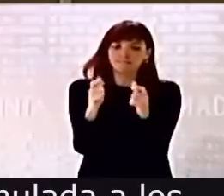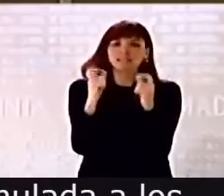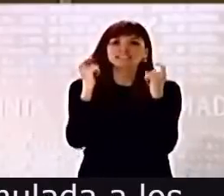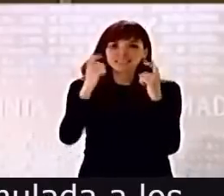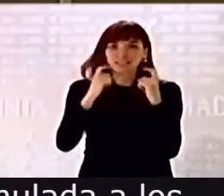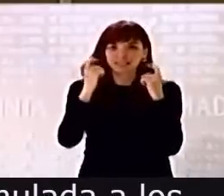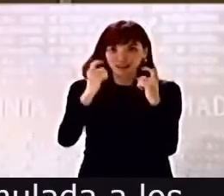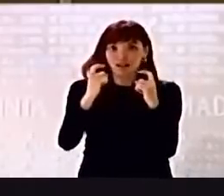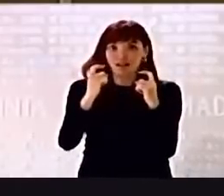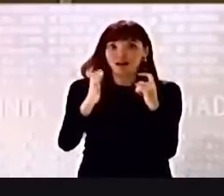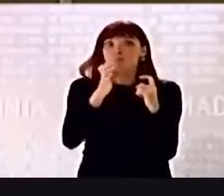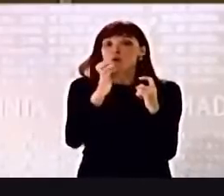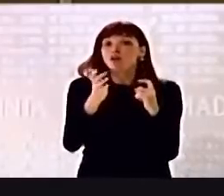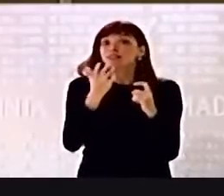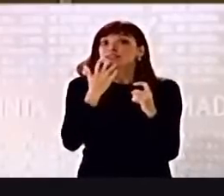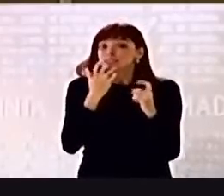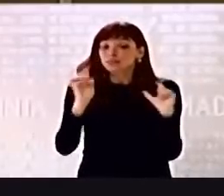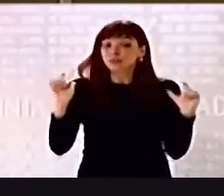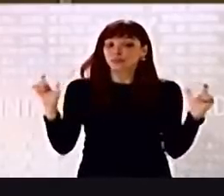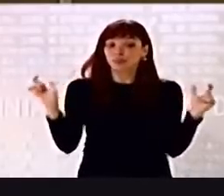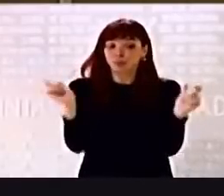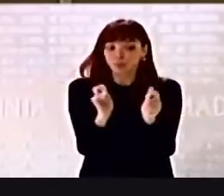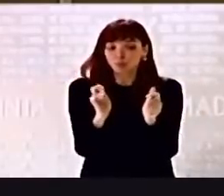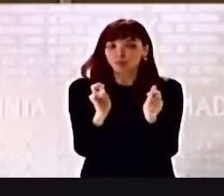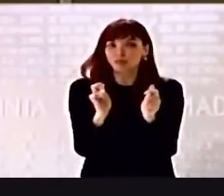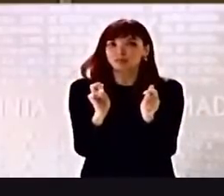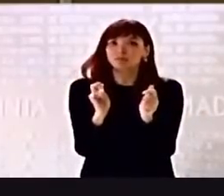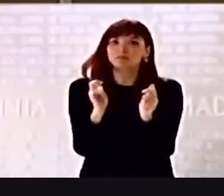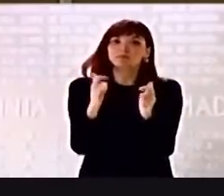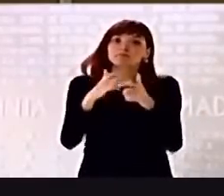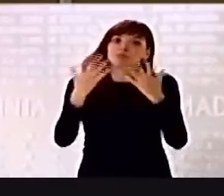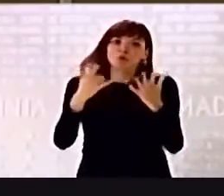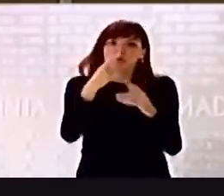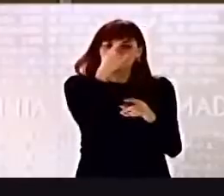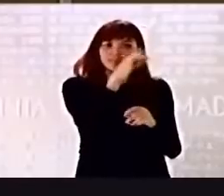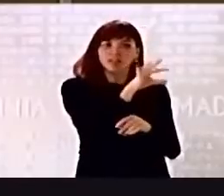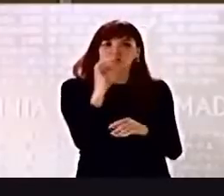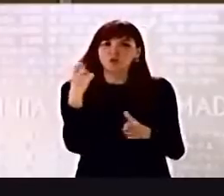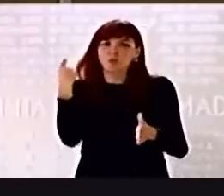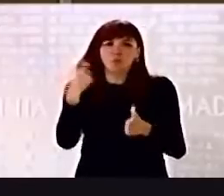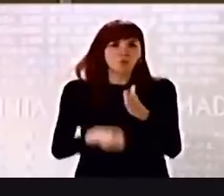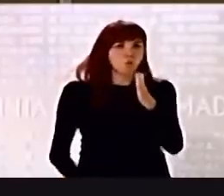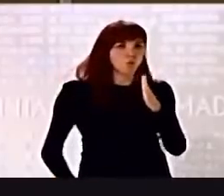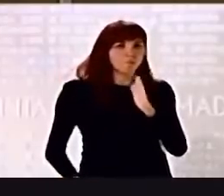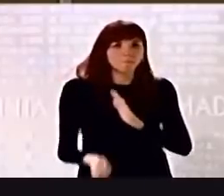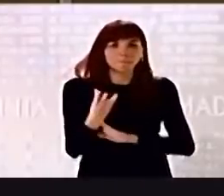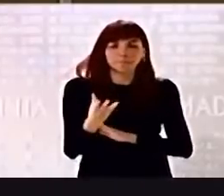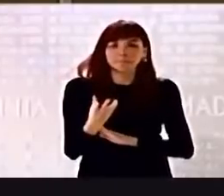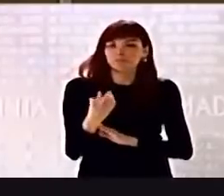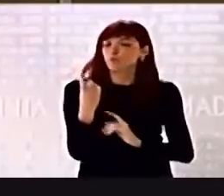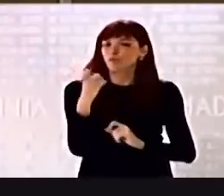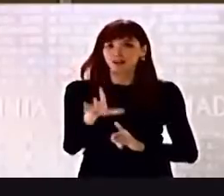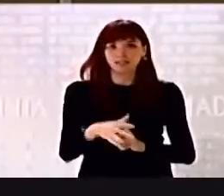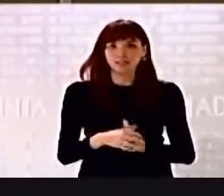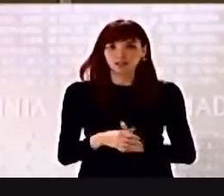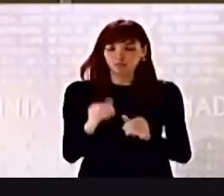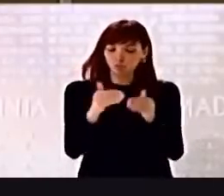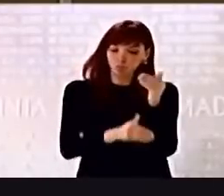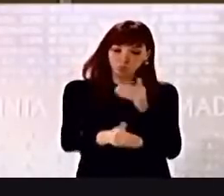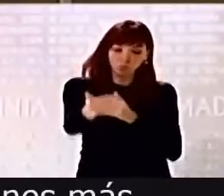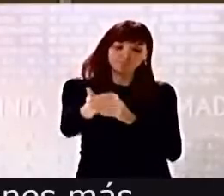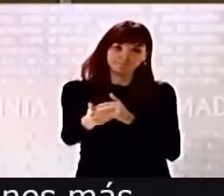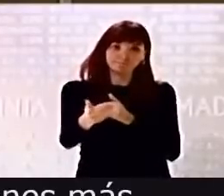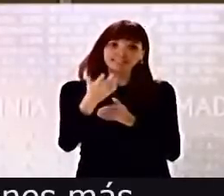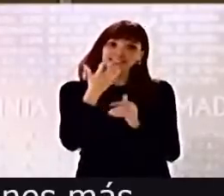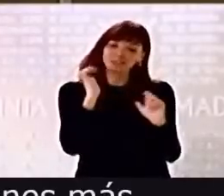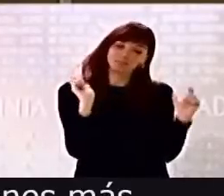Porque eso evitará que tengamos que tomar decisiones más drásticas más adelante.